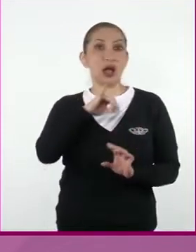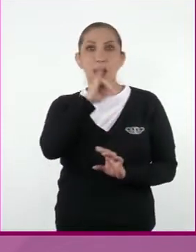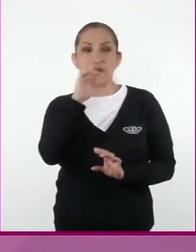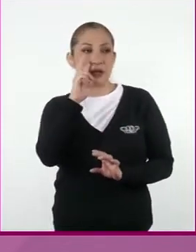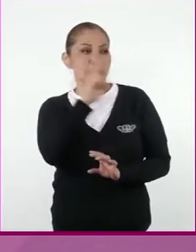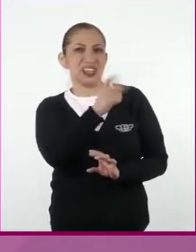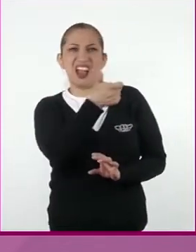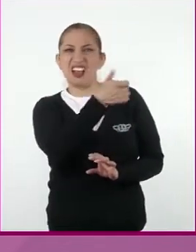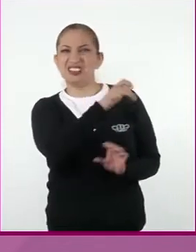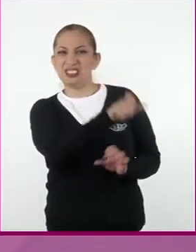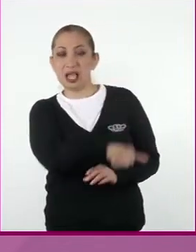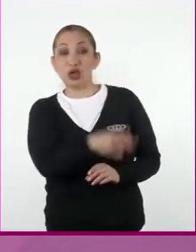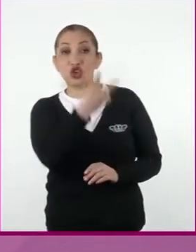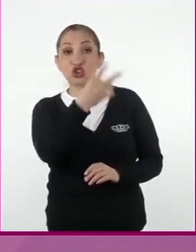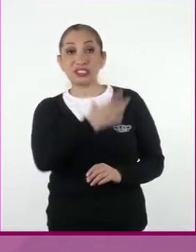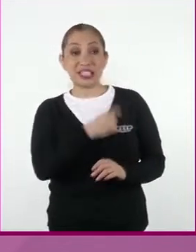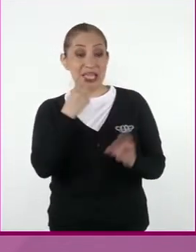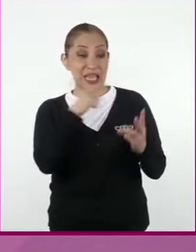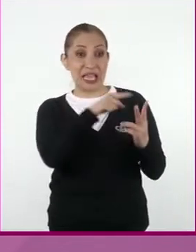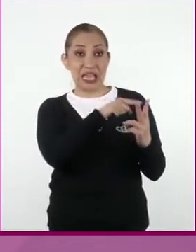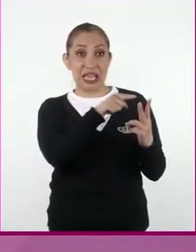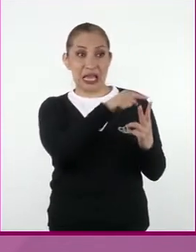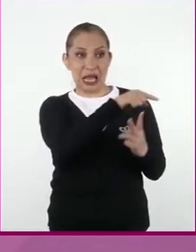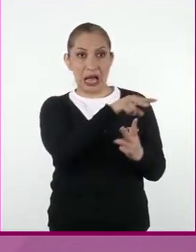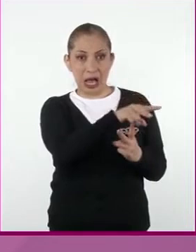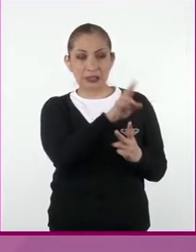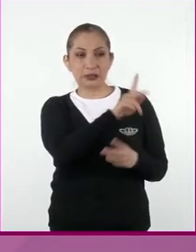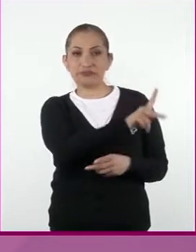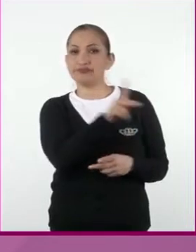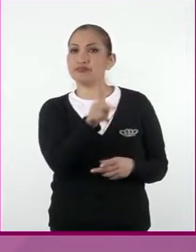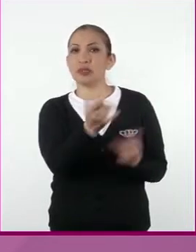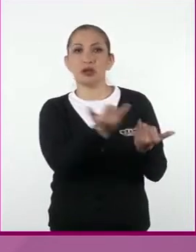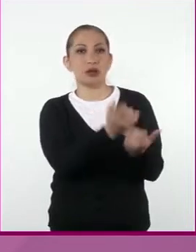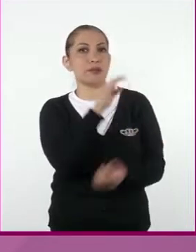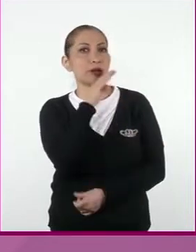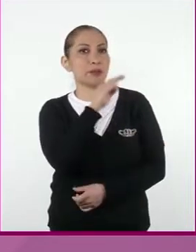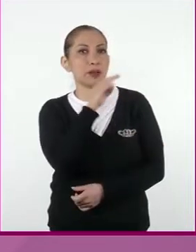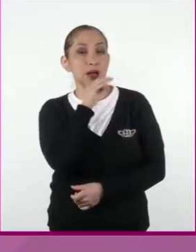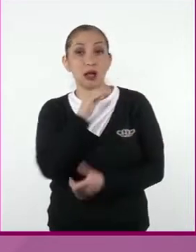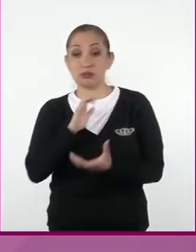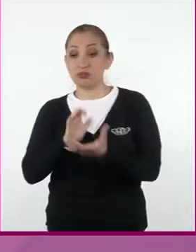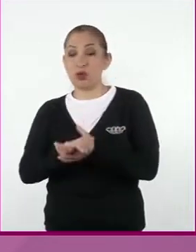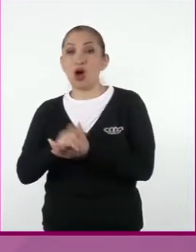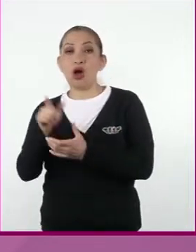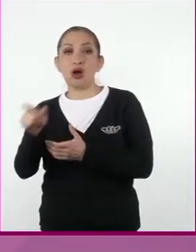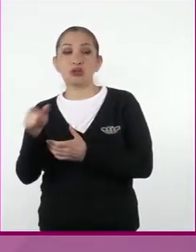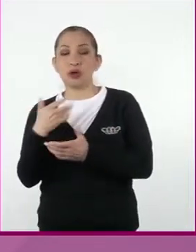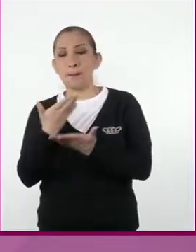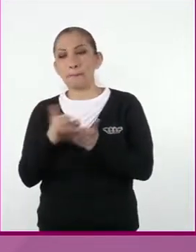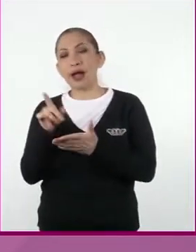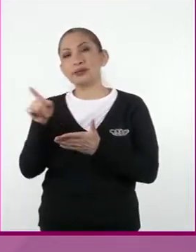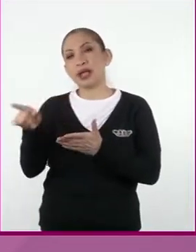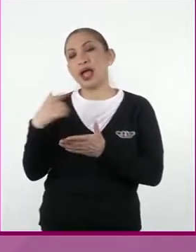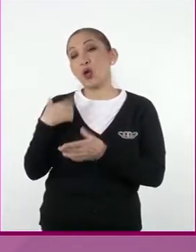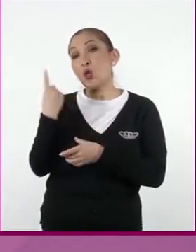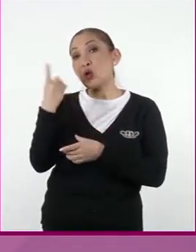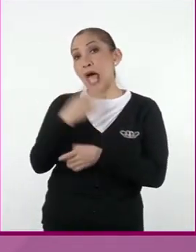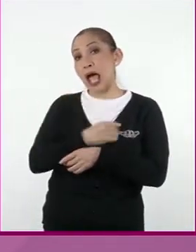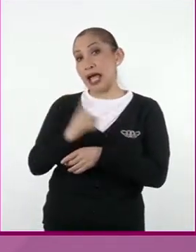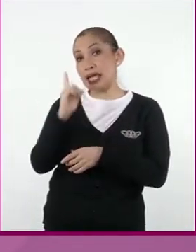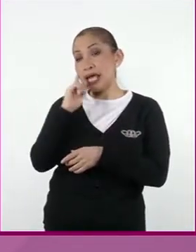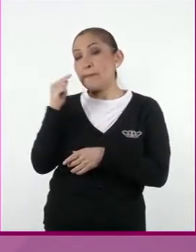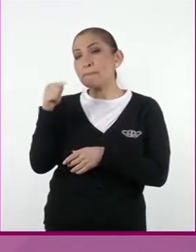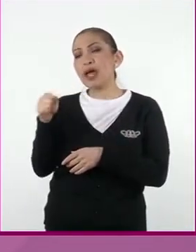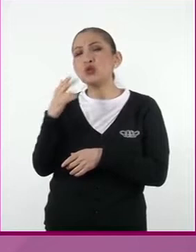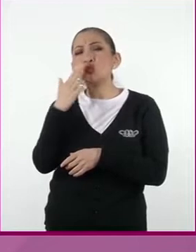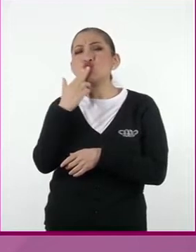visto. Tenía 2 hijas por el estilo y que se le parecían en todo. El marido, por su lado, tenía una hija, pero